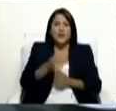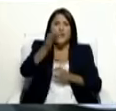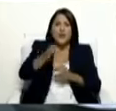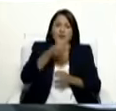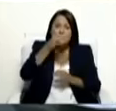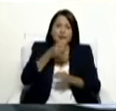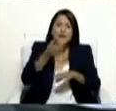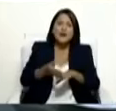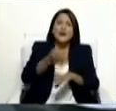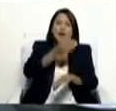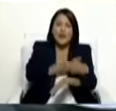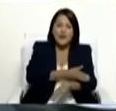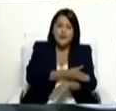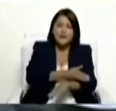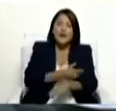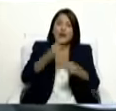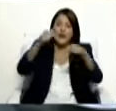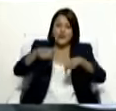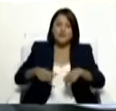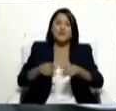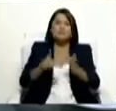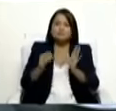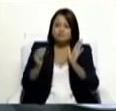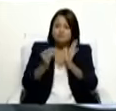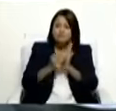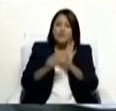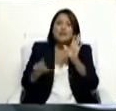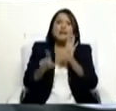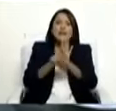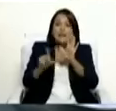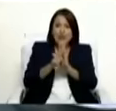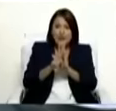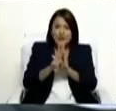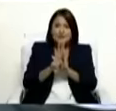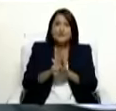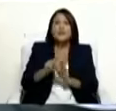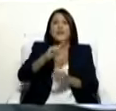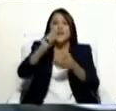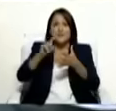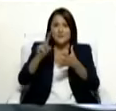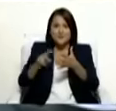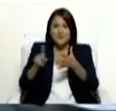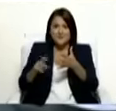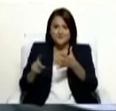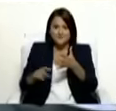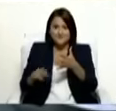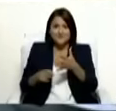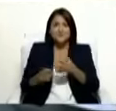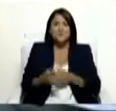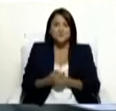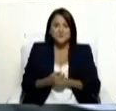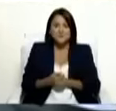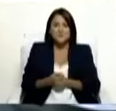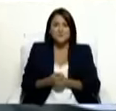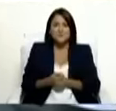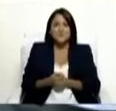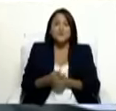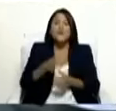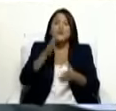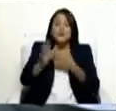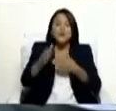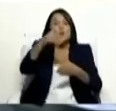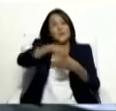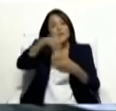sala constitucional declaró la constitucionalidad de las preguntas que se formularán en la consulta